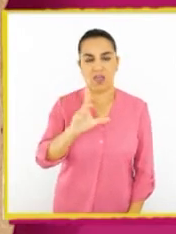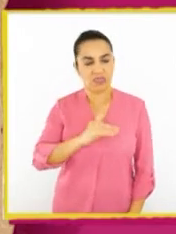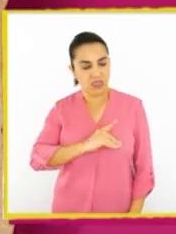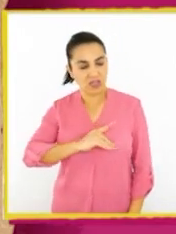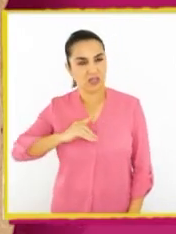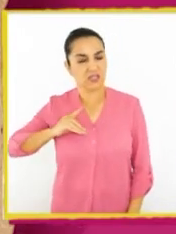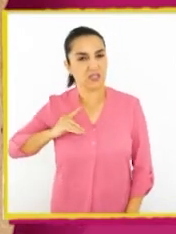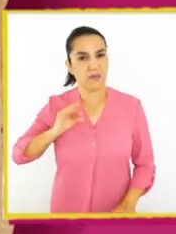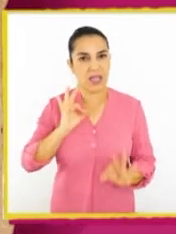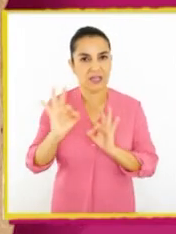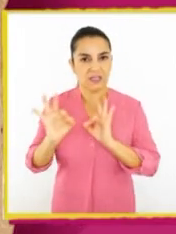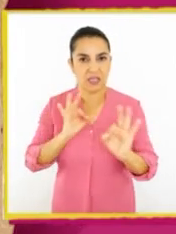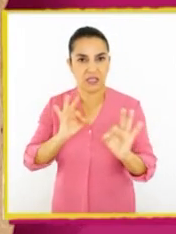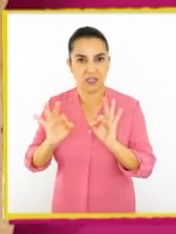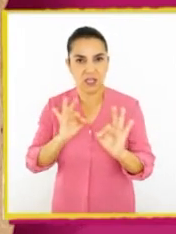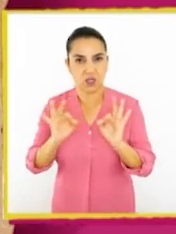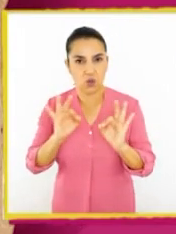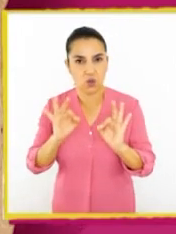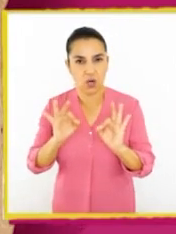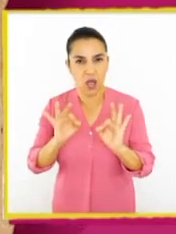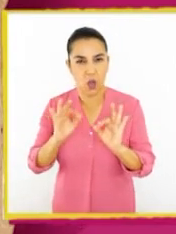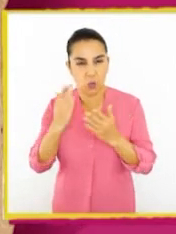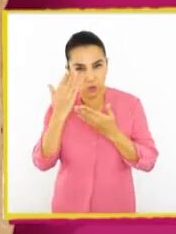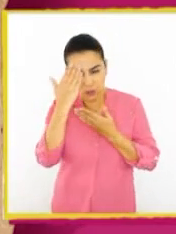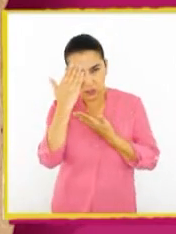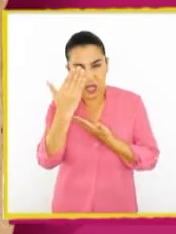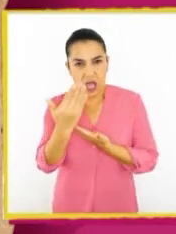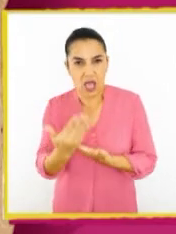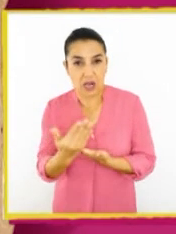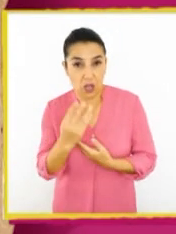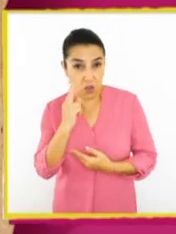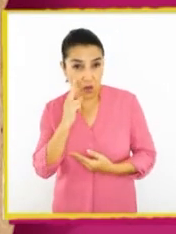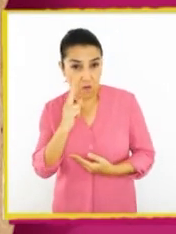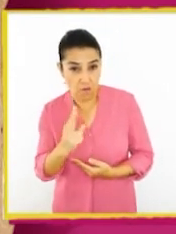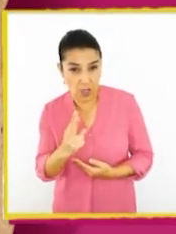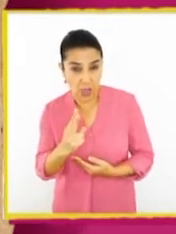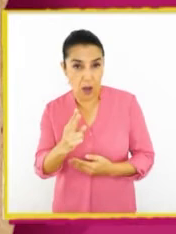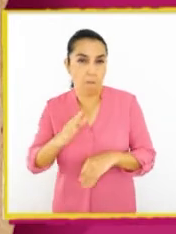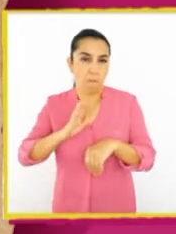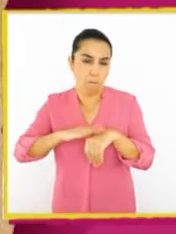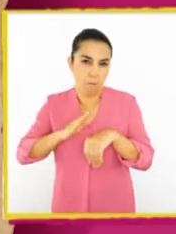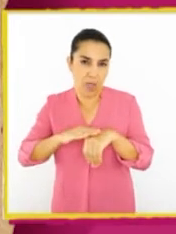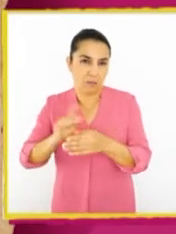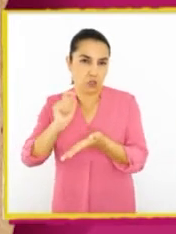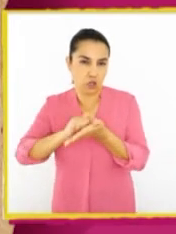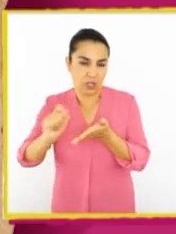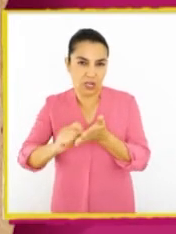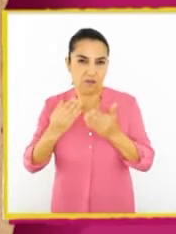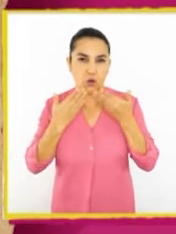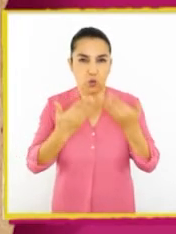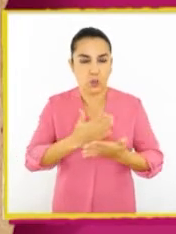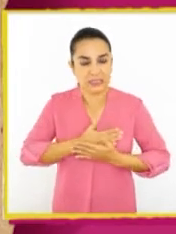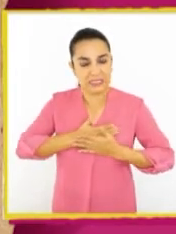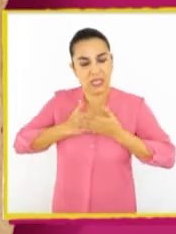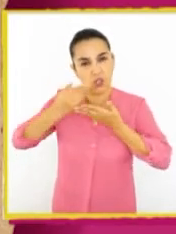Dignísima señora, un sagrado deber me autoriza a dirigirme a usted y siento profundamente que esta